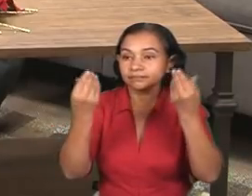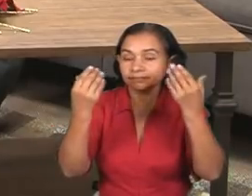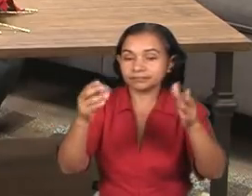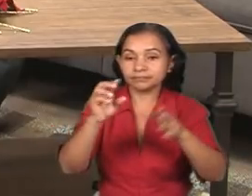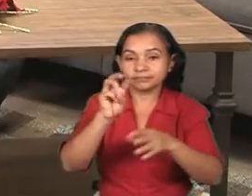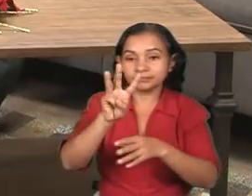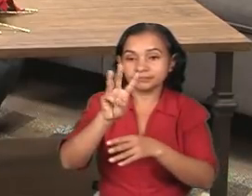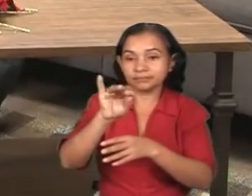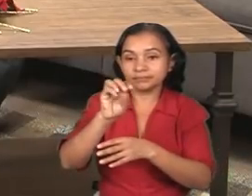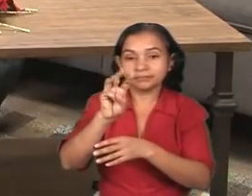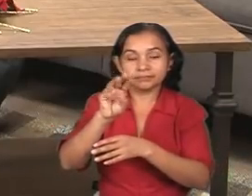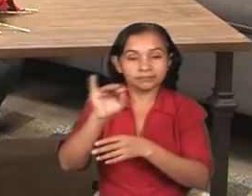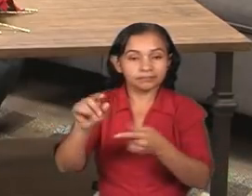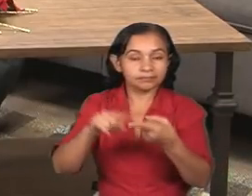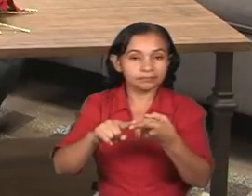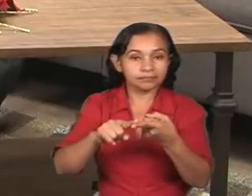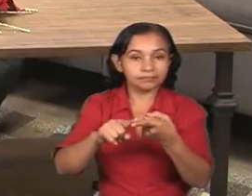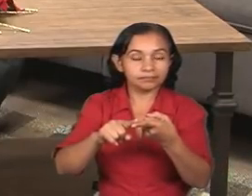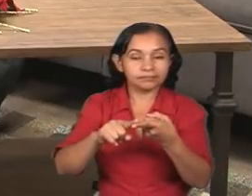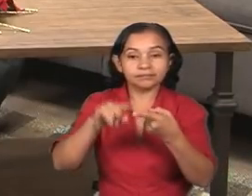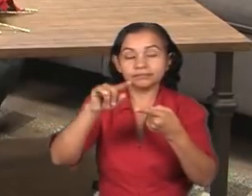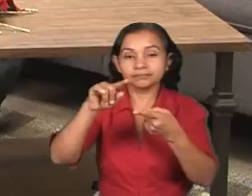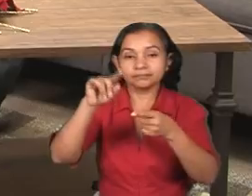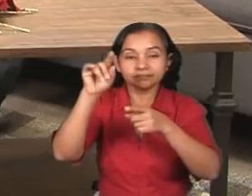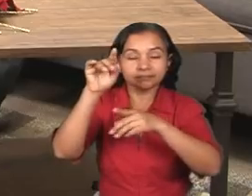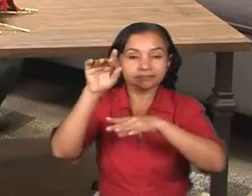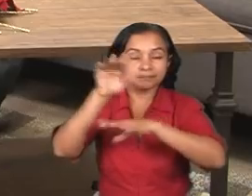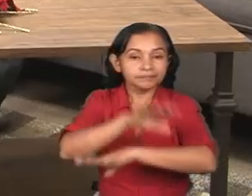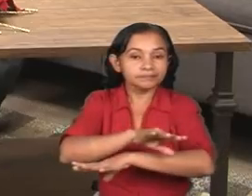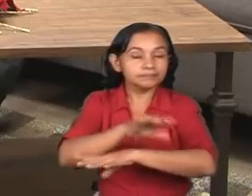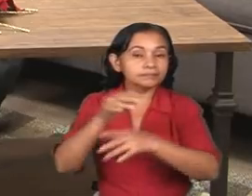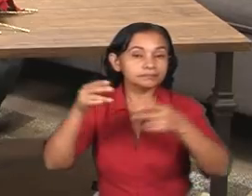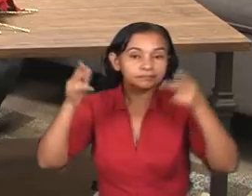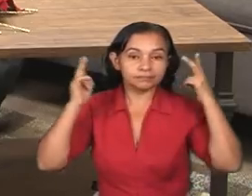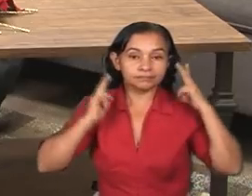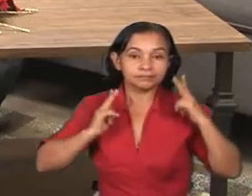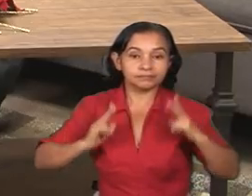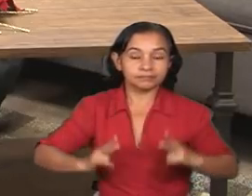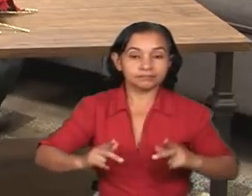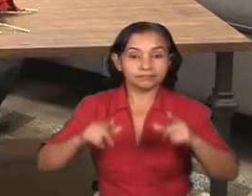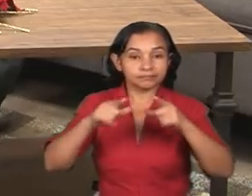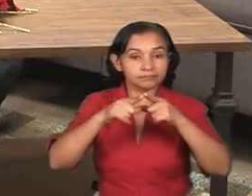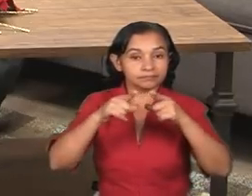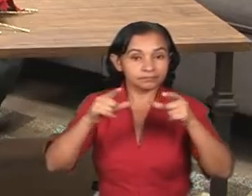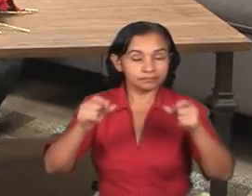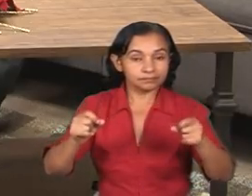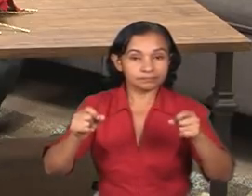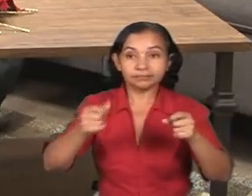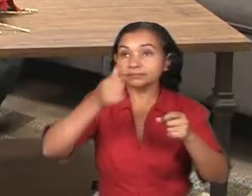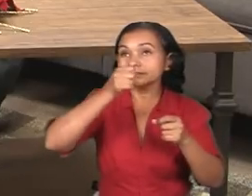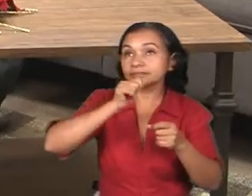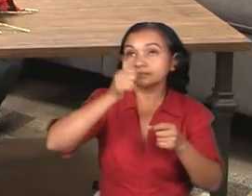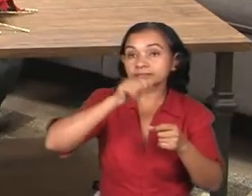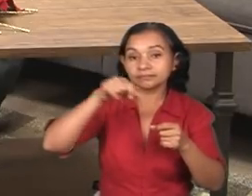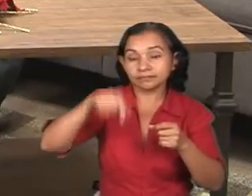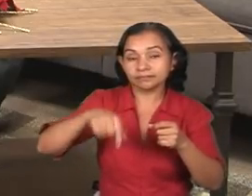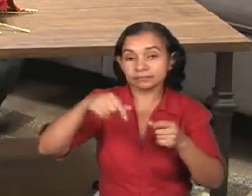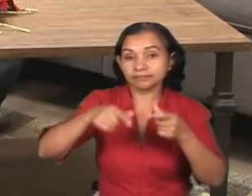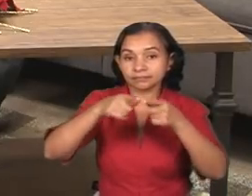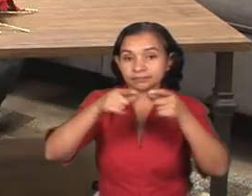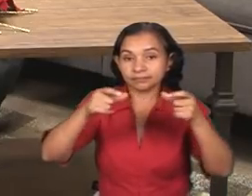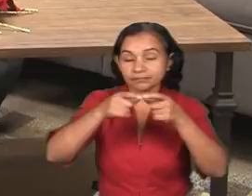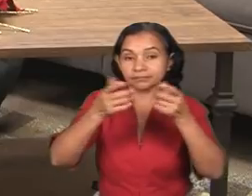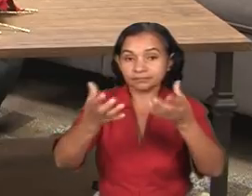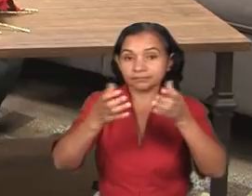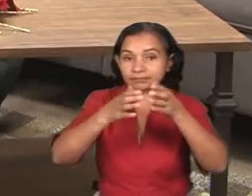Bilwi, alcantarillado sanitario de Huigalpa, alcantarillado sanitario de Managua, las plantas de tratamiento aquí en Managua, un proyecto que queremos